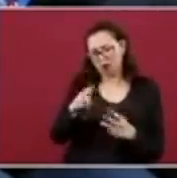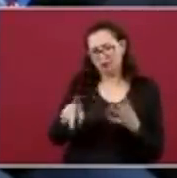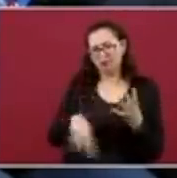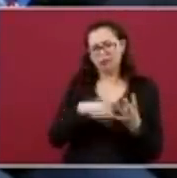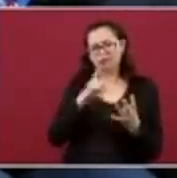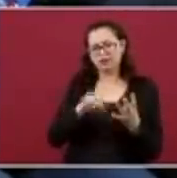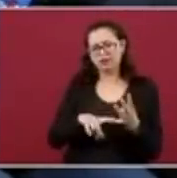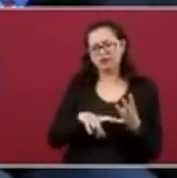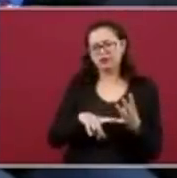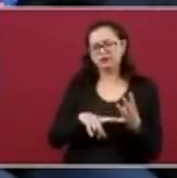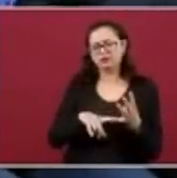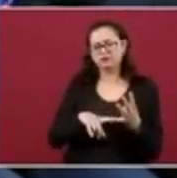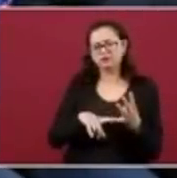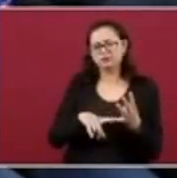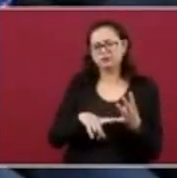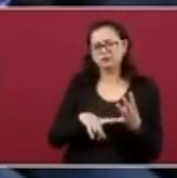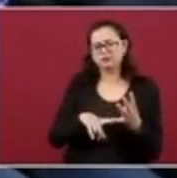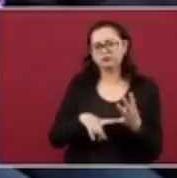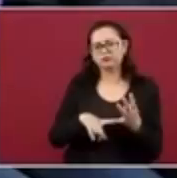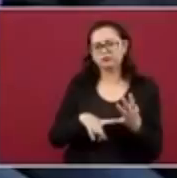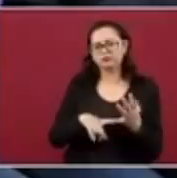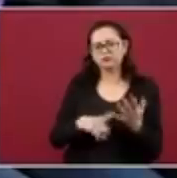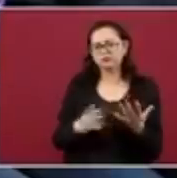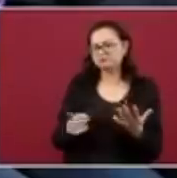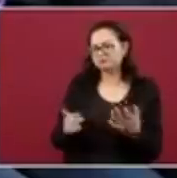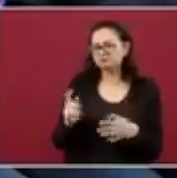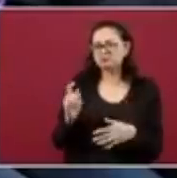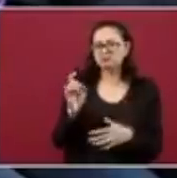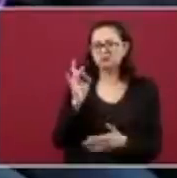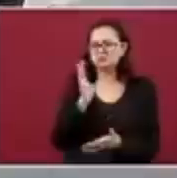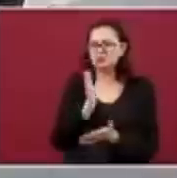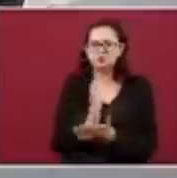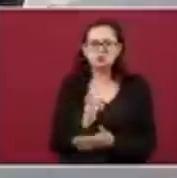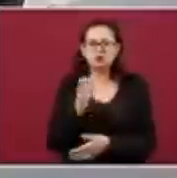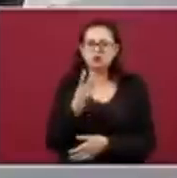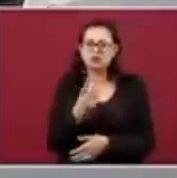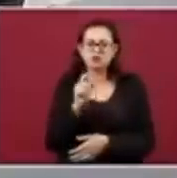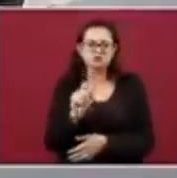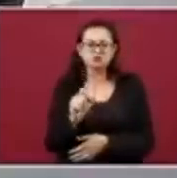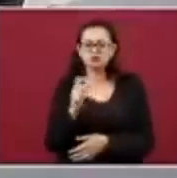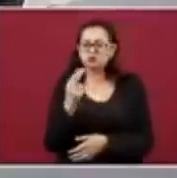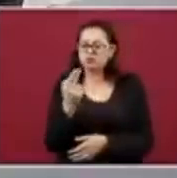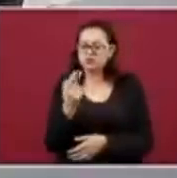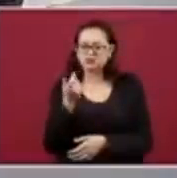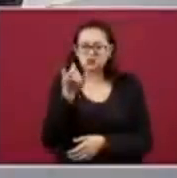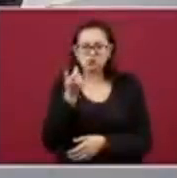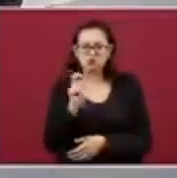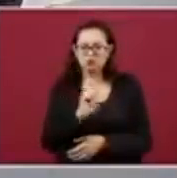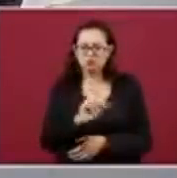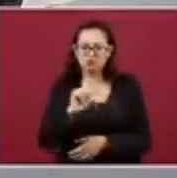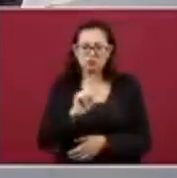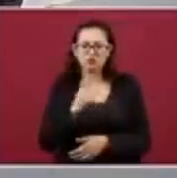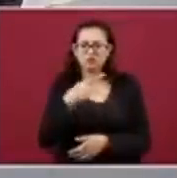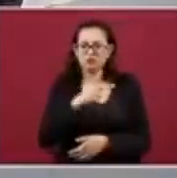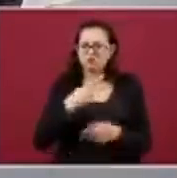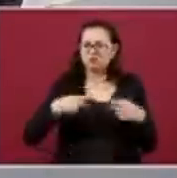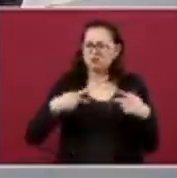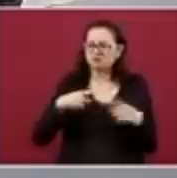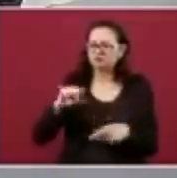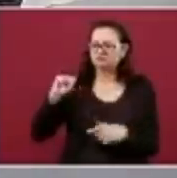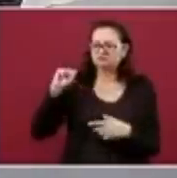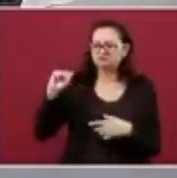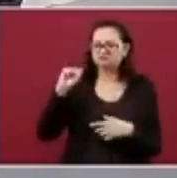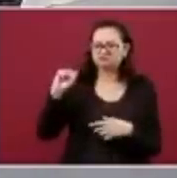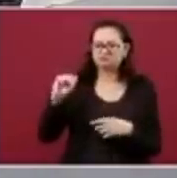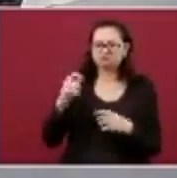La rectoría de la UAM sigue firme en que solo les va a dar 3.35% del aumento salarial, pero los sindicalizados se están quejando